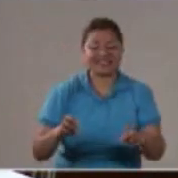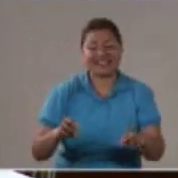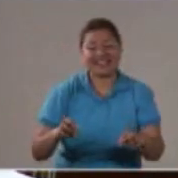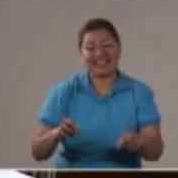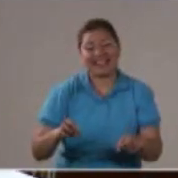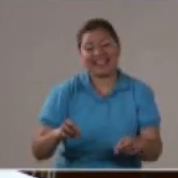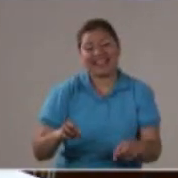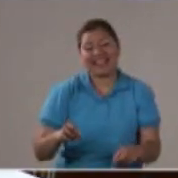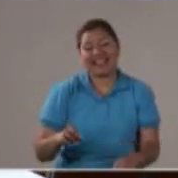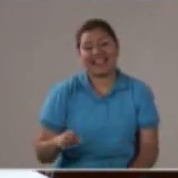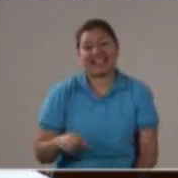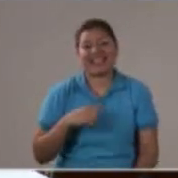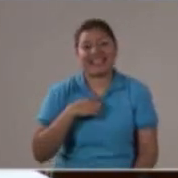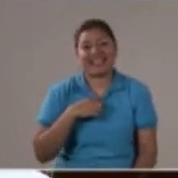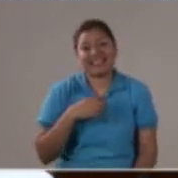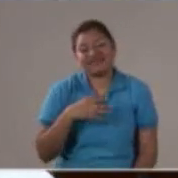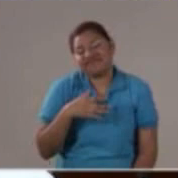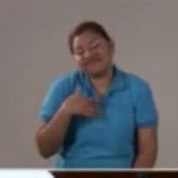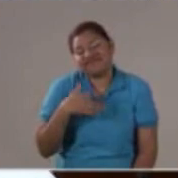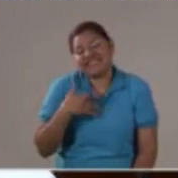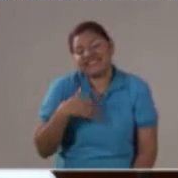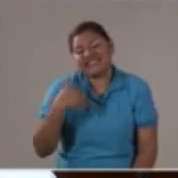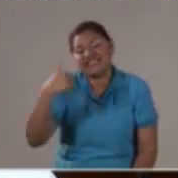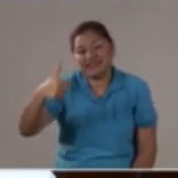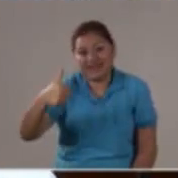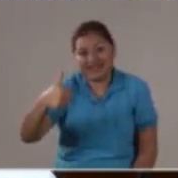Ahora, los que me caen mal, saquen número.